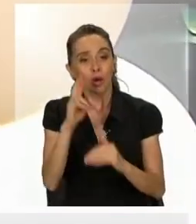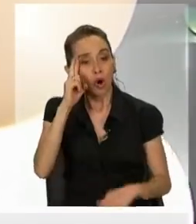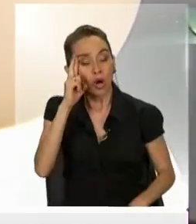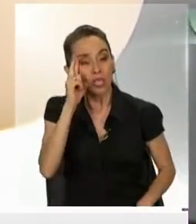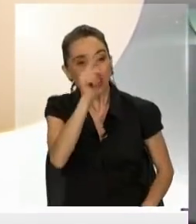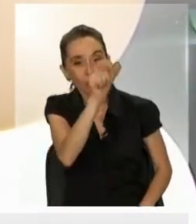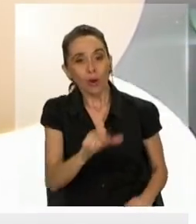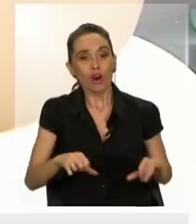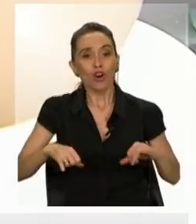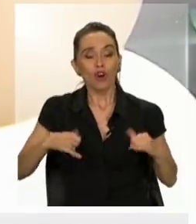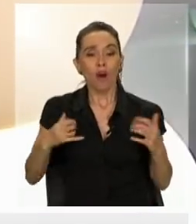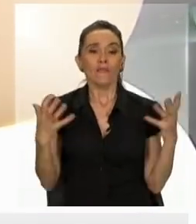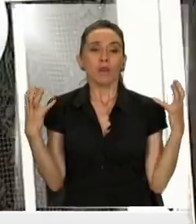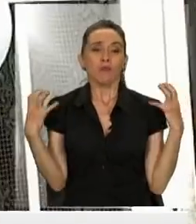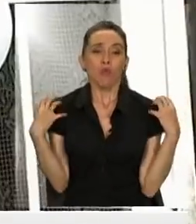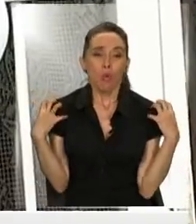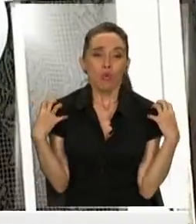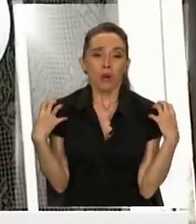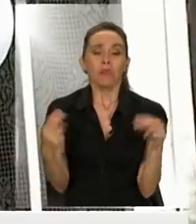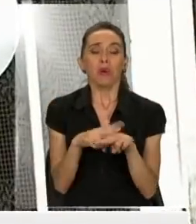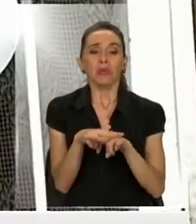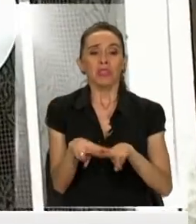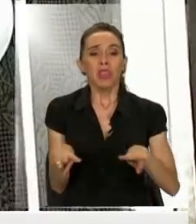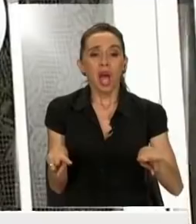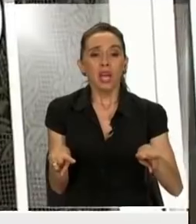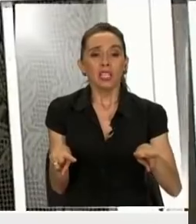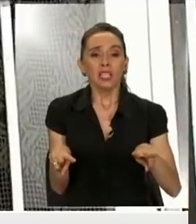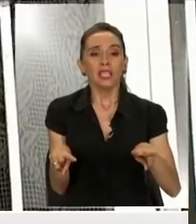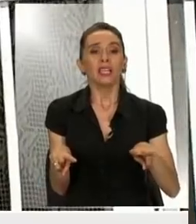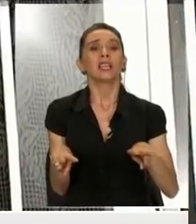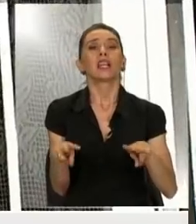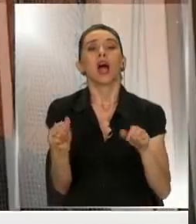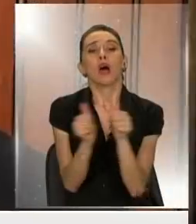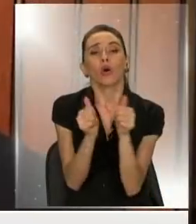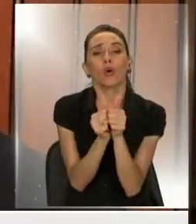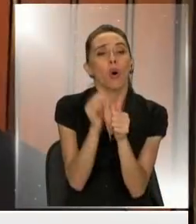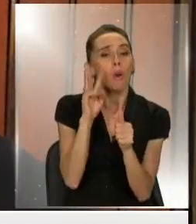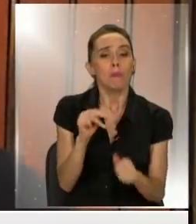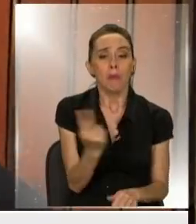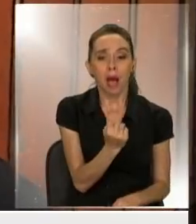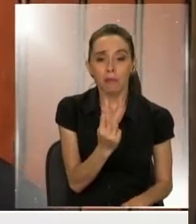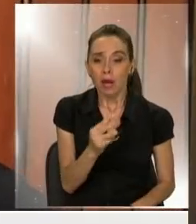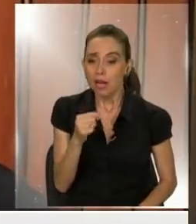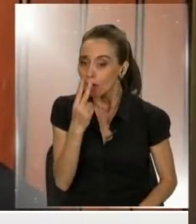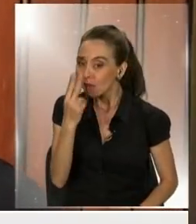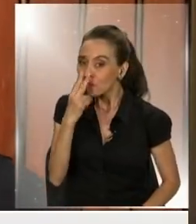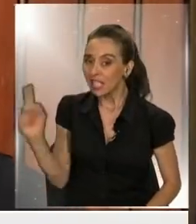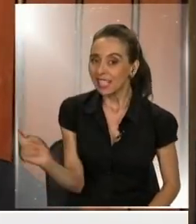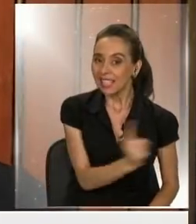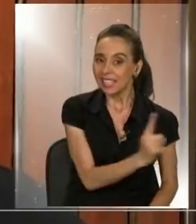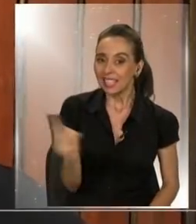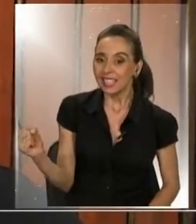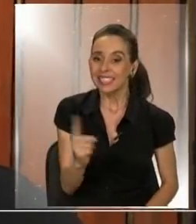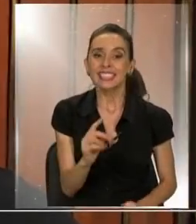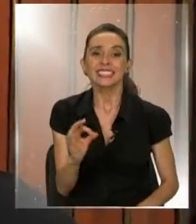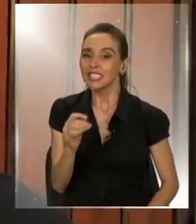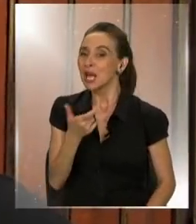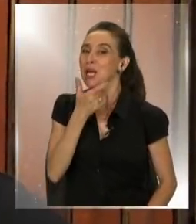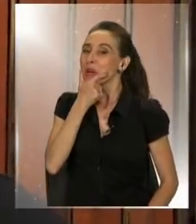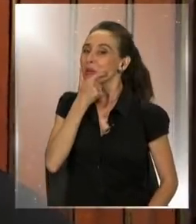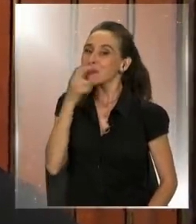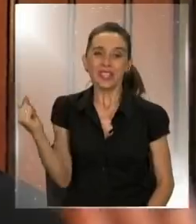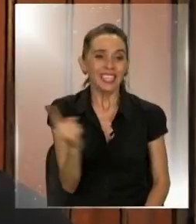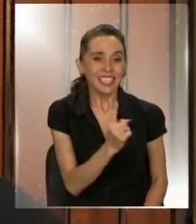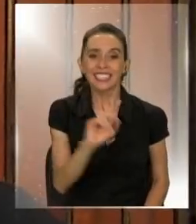recuerdan como una joven responsable, tranquila y muy cercana a su madre. Yo la veía por acá y siempre andaba con una sonrisa en su